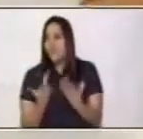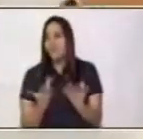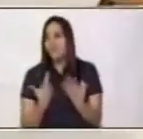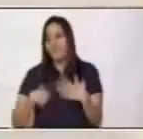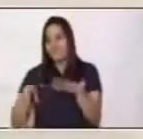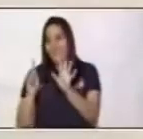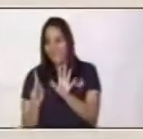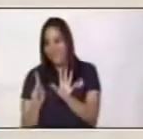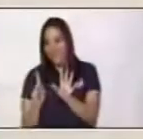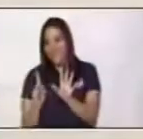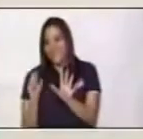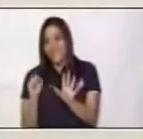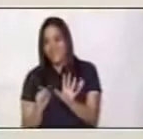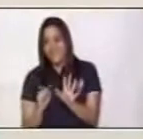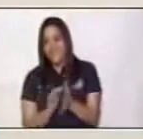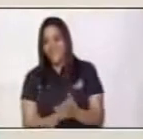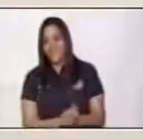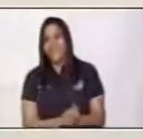6.